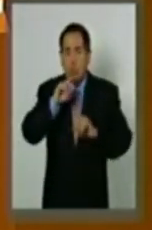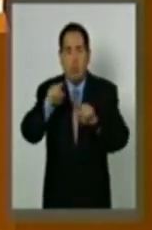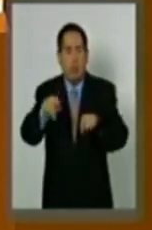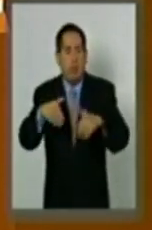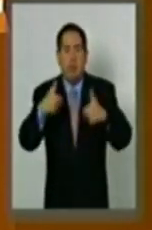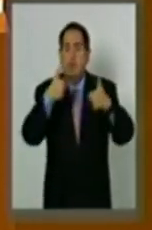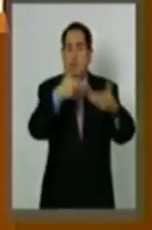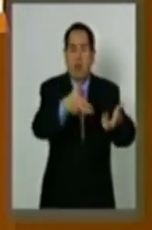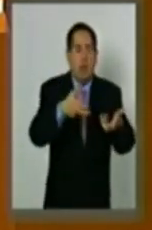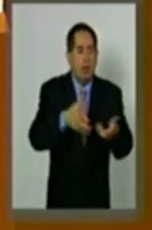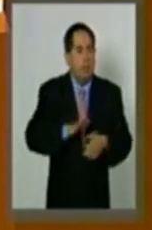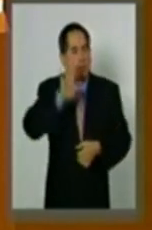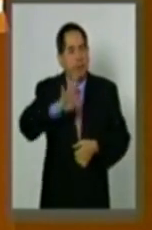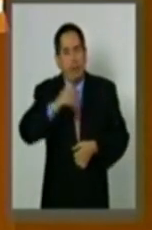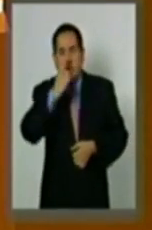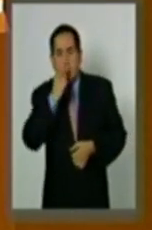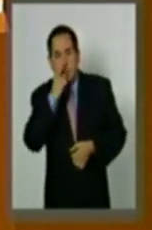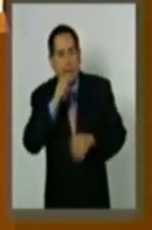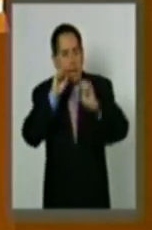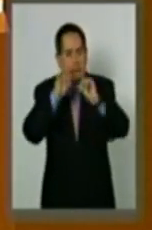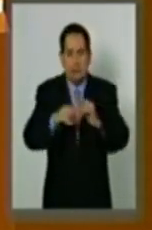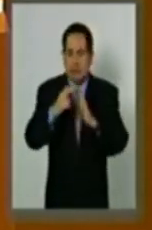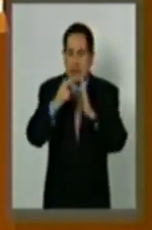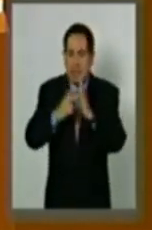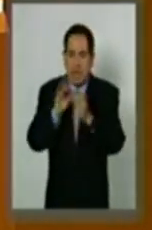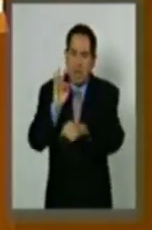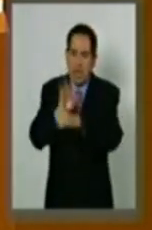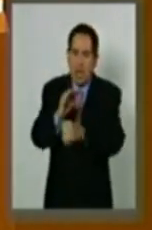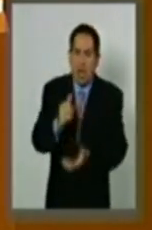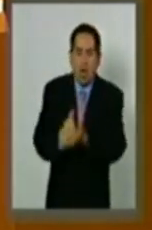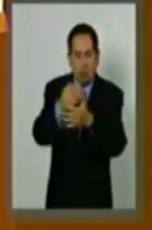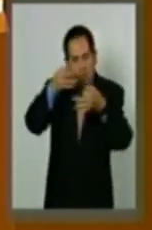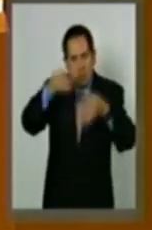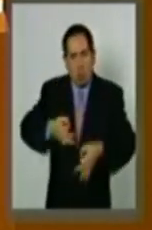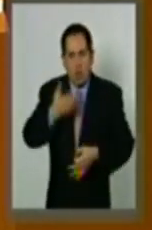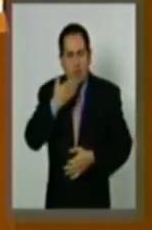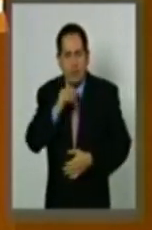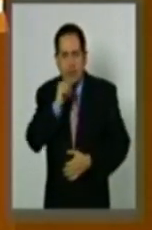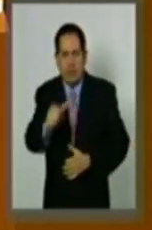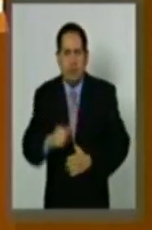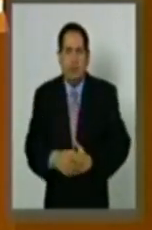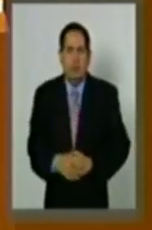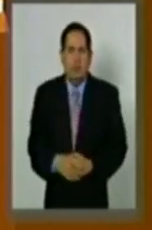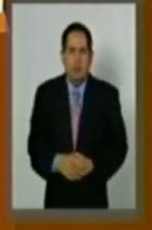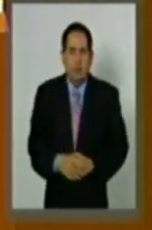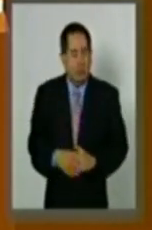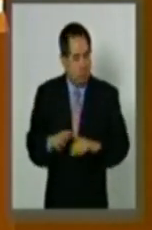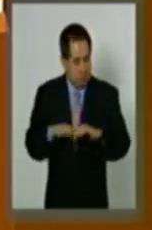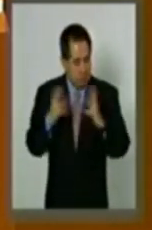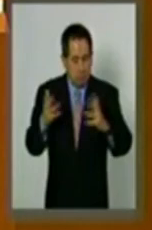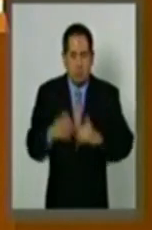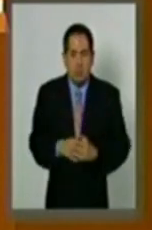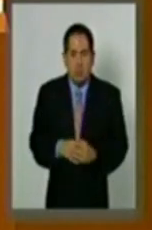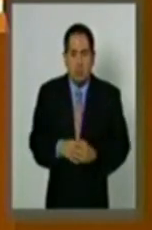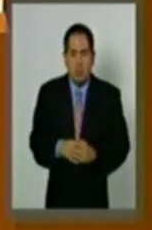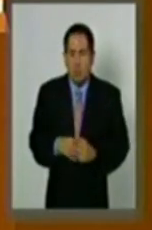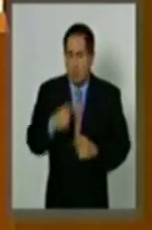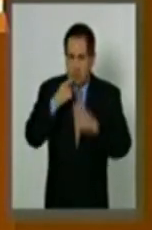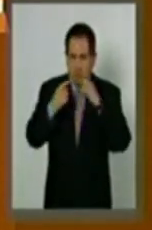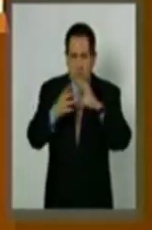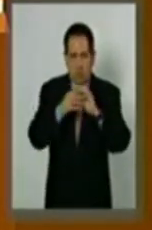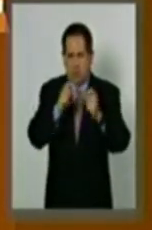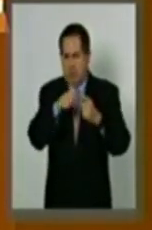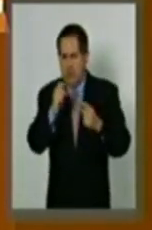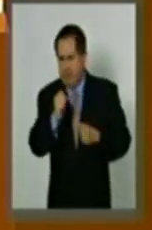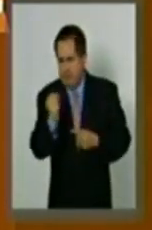realizando labores sin un marco jurídico, legal y apropiado. Y en consecuencia, hago y dejo una